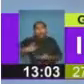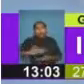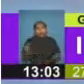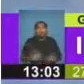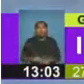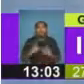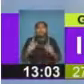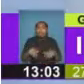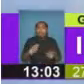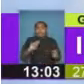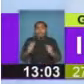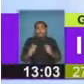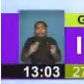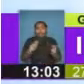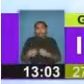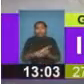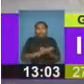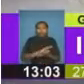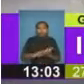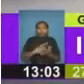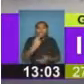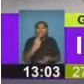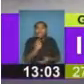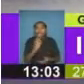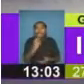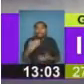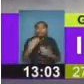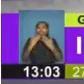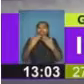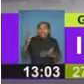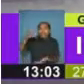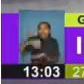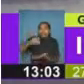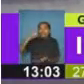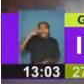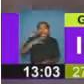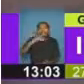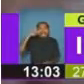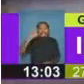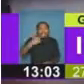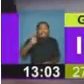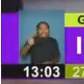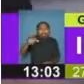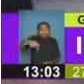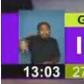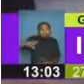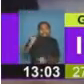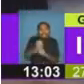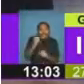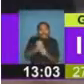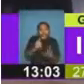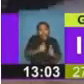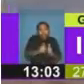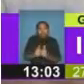comentar agradecerle también a la empresa eesa que estamos trabajando la repotenciación la idea que en el parque industrial la zona franca